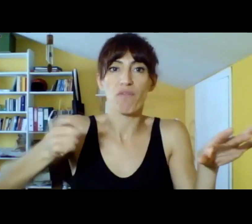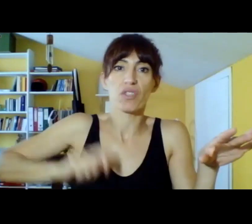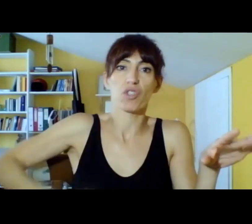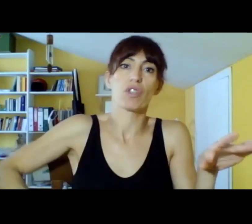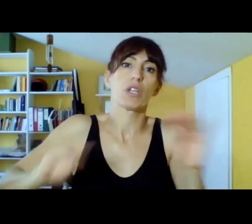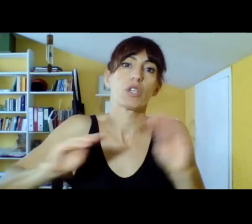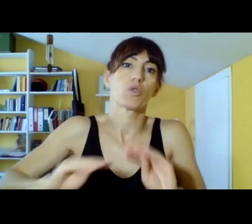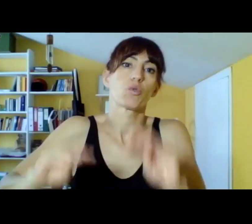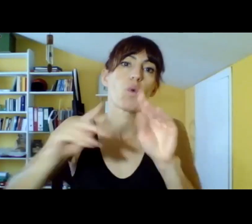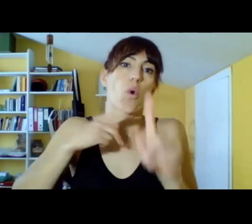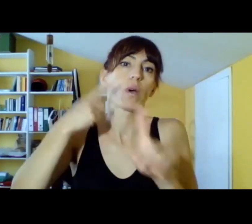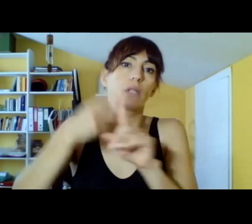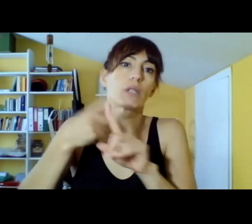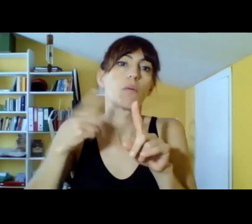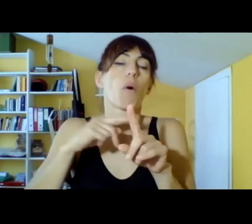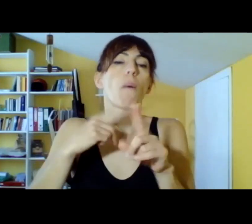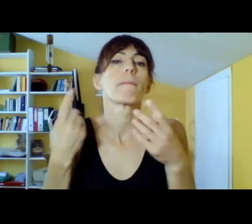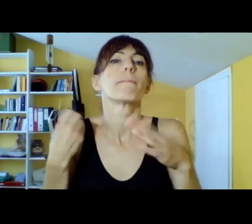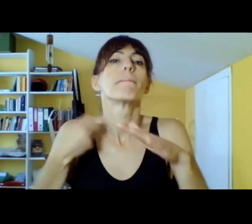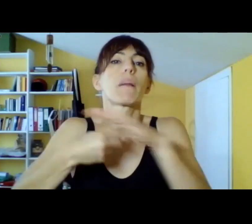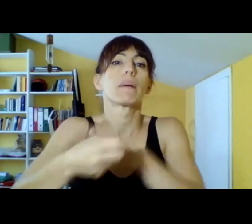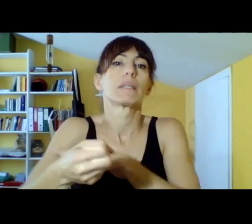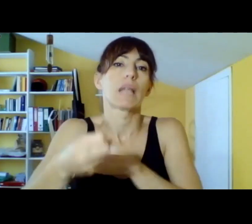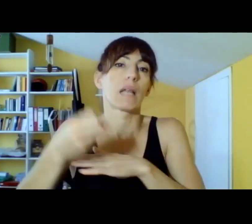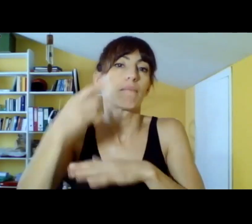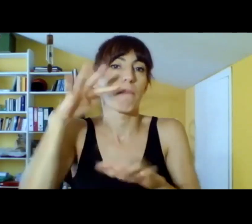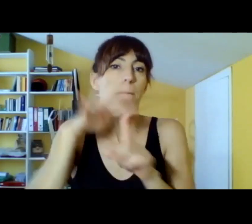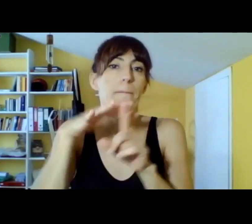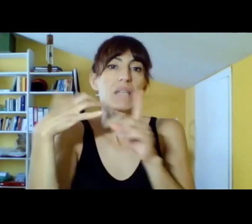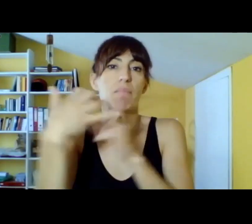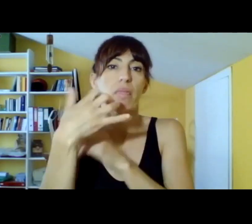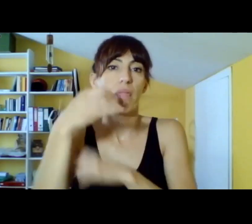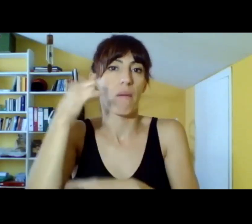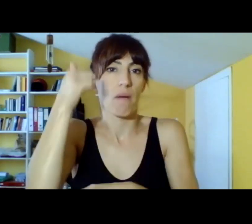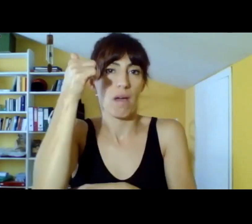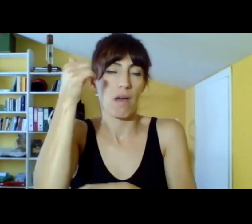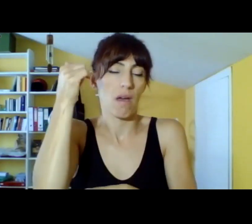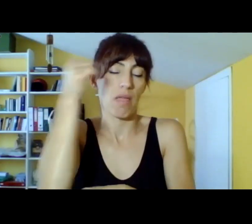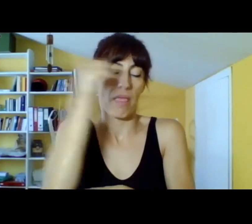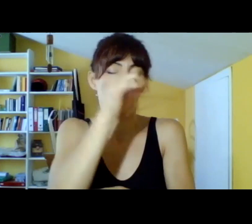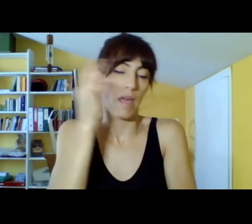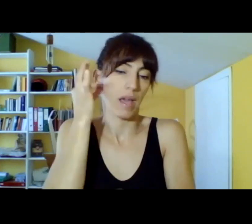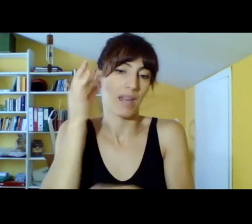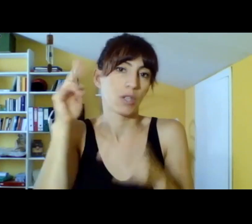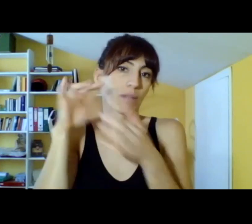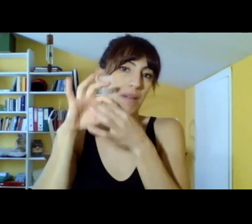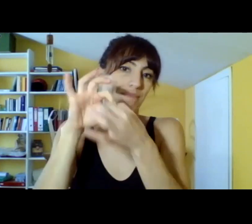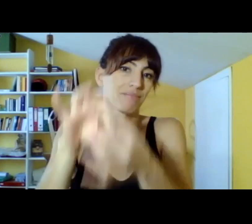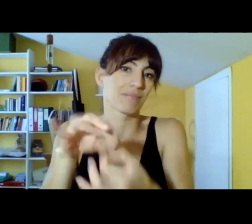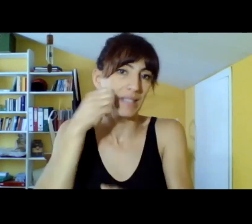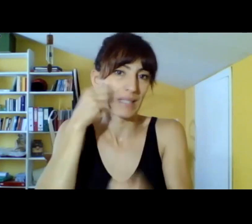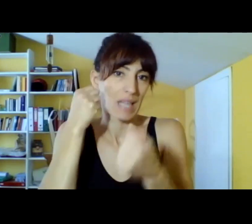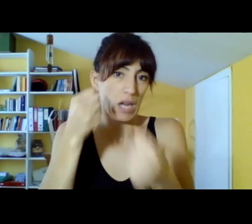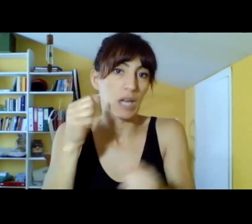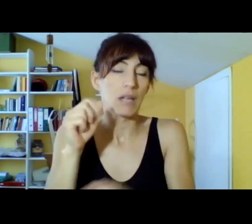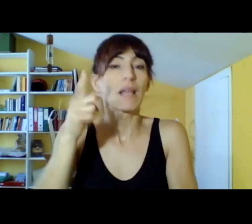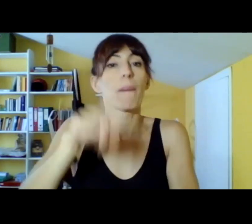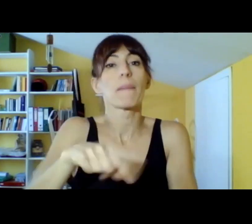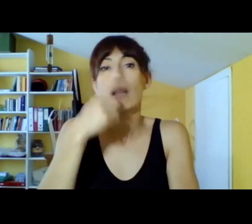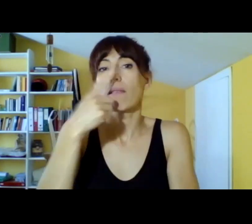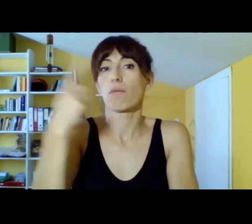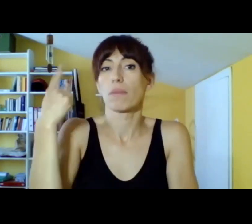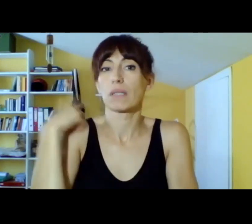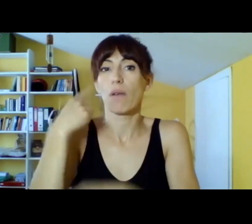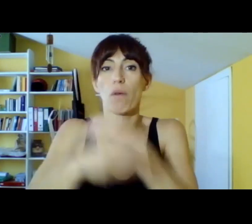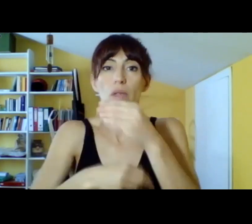para implementar la perspectiva de género en la atención a la salud. En 2021, el pasado año, también se realizó